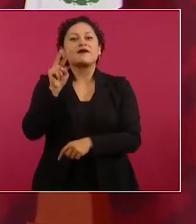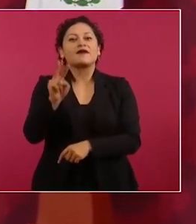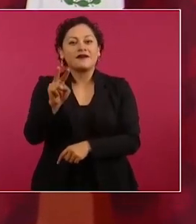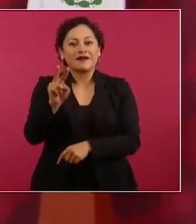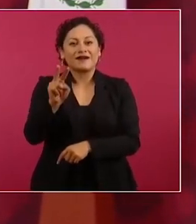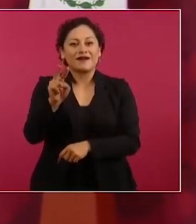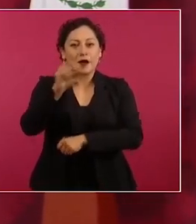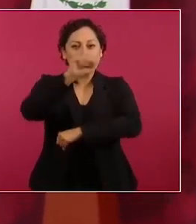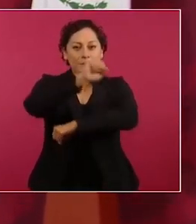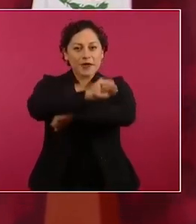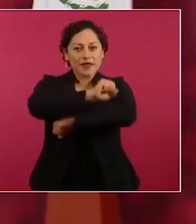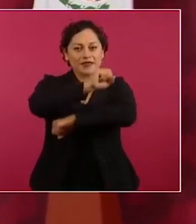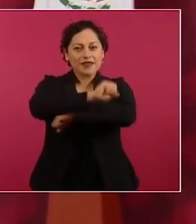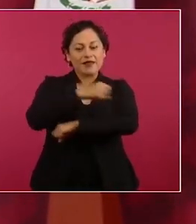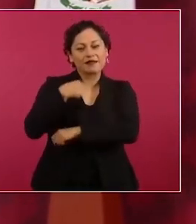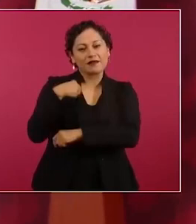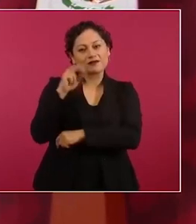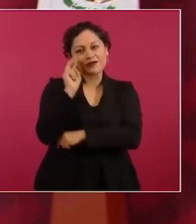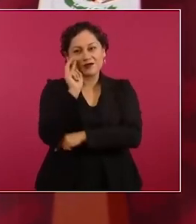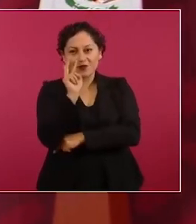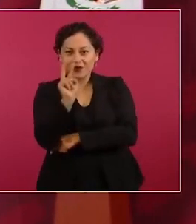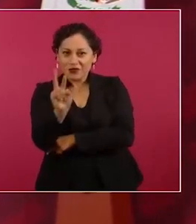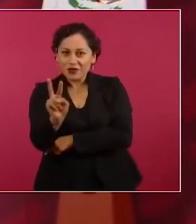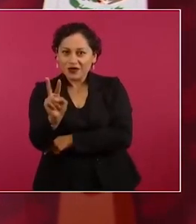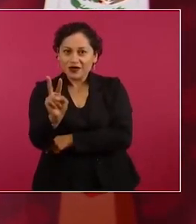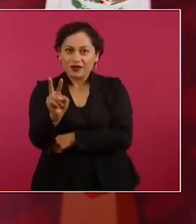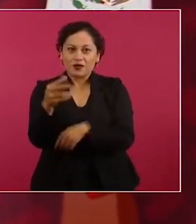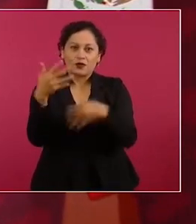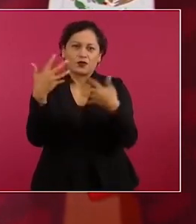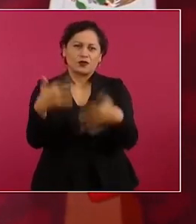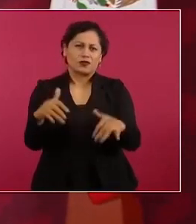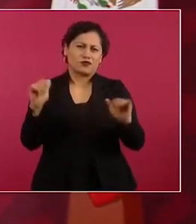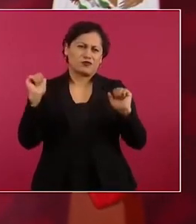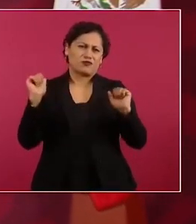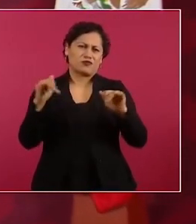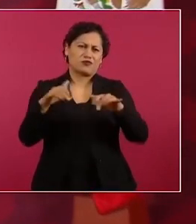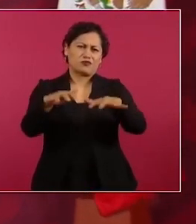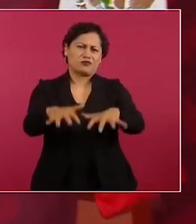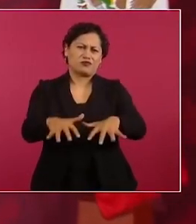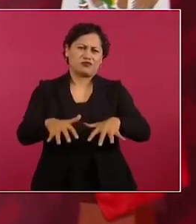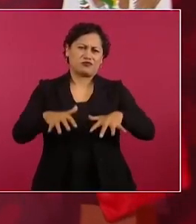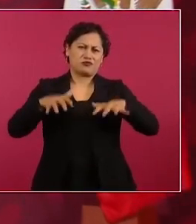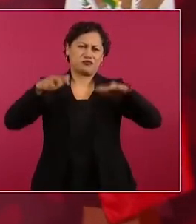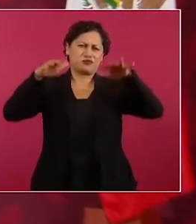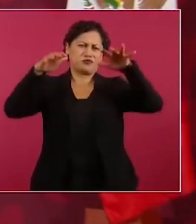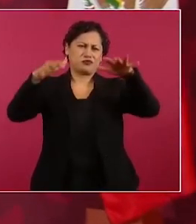por la ventana. ¿Cuánta gente?